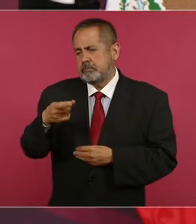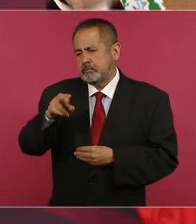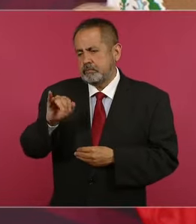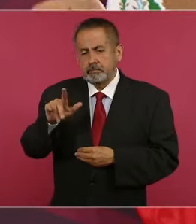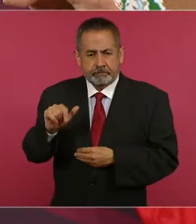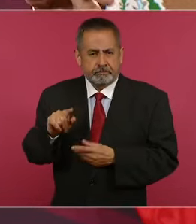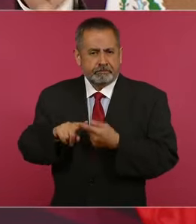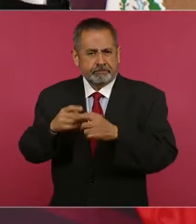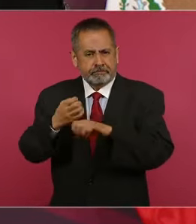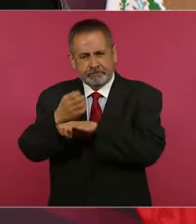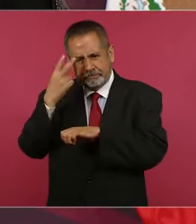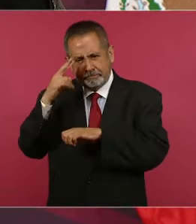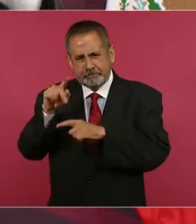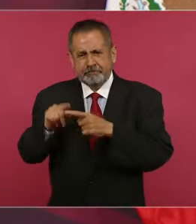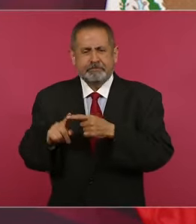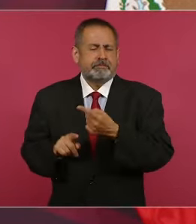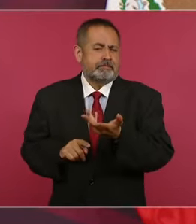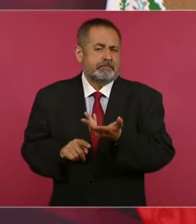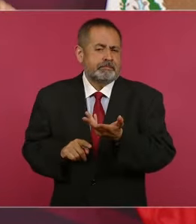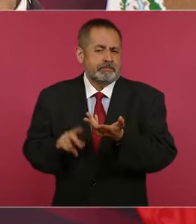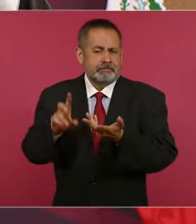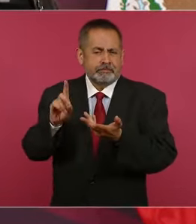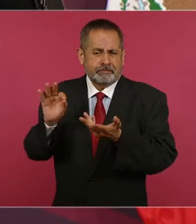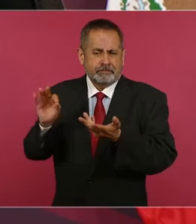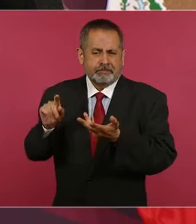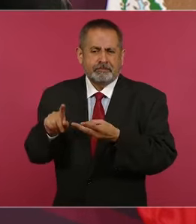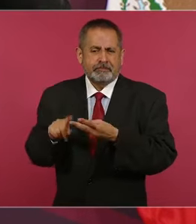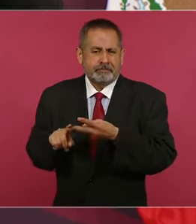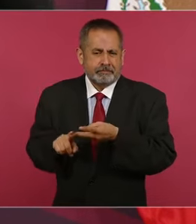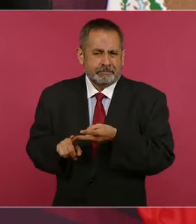el Estado de México, el Distrito Federal,